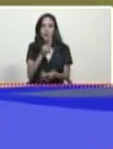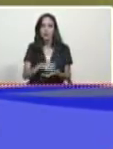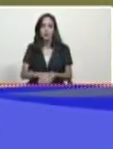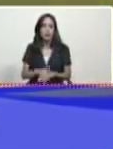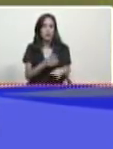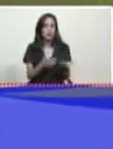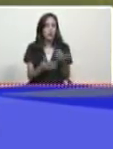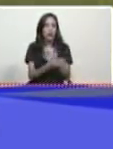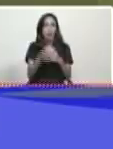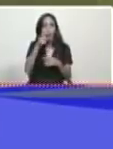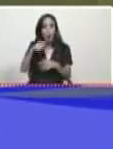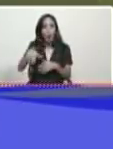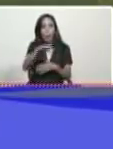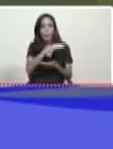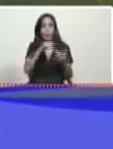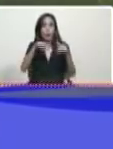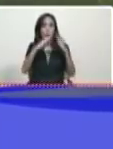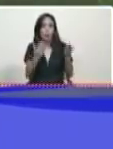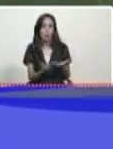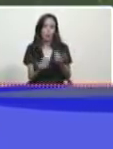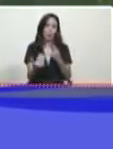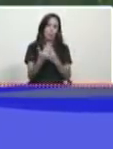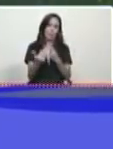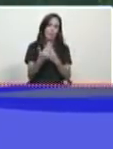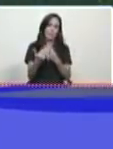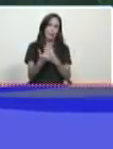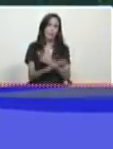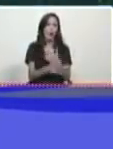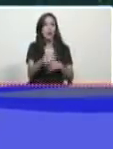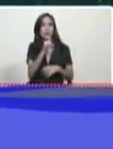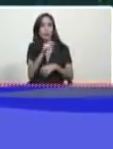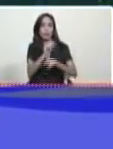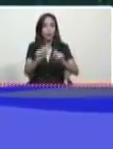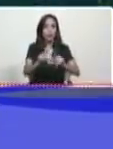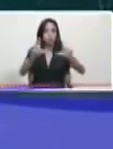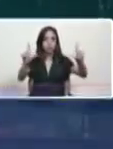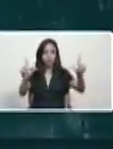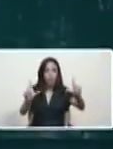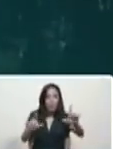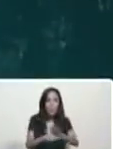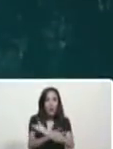geopolítico del mundo, cuando todos los noticieros del mundo